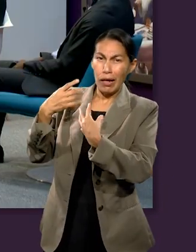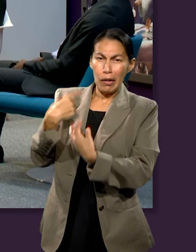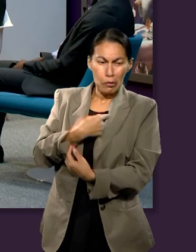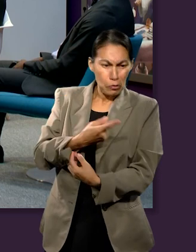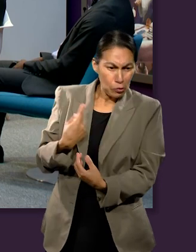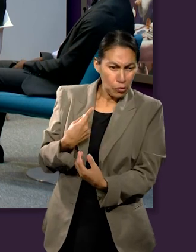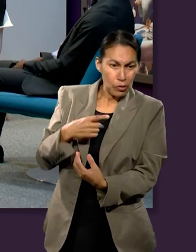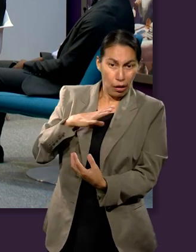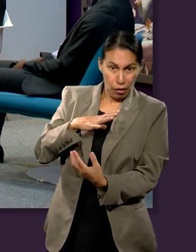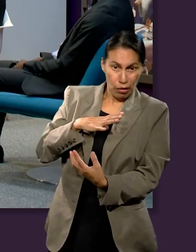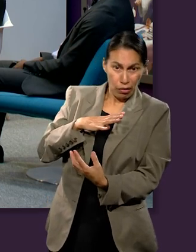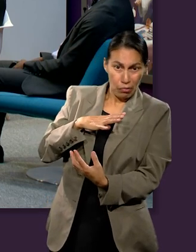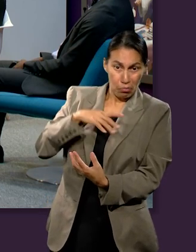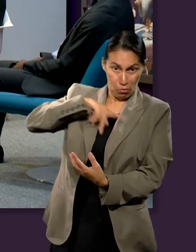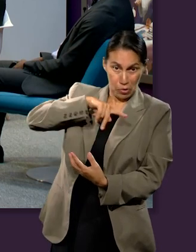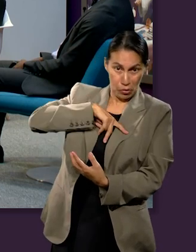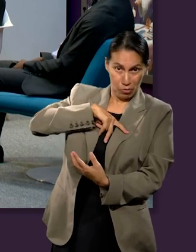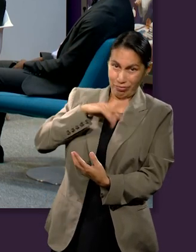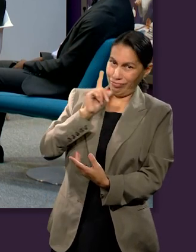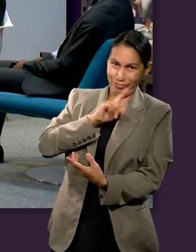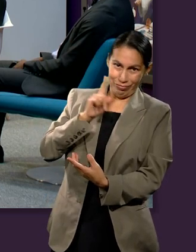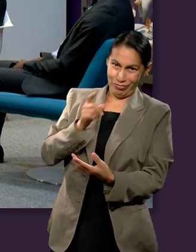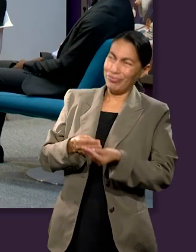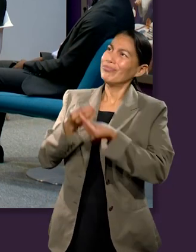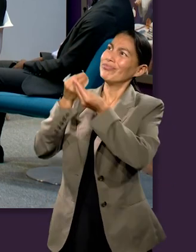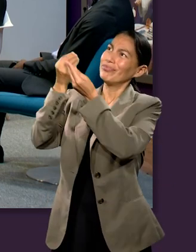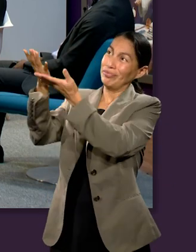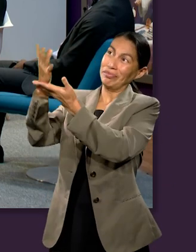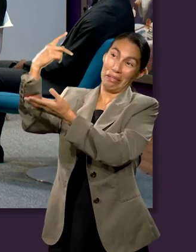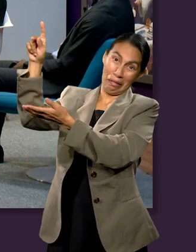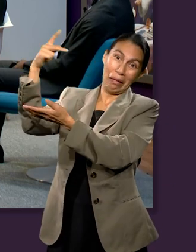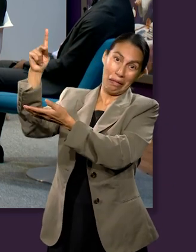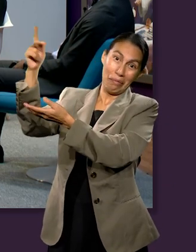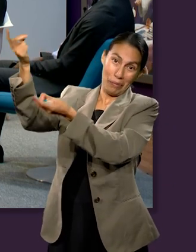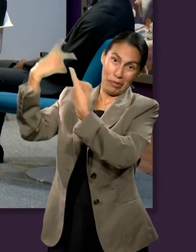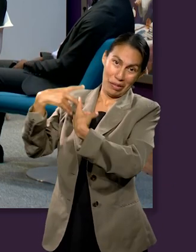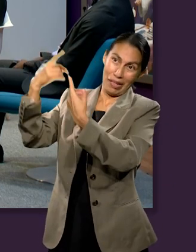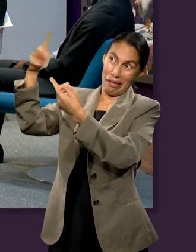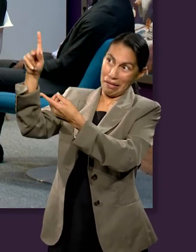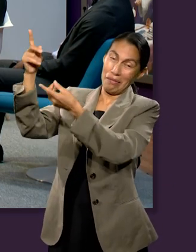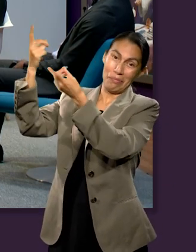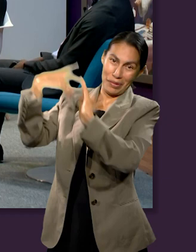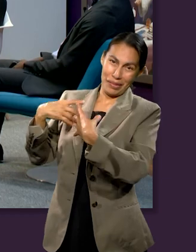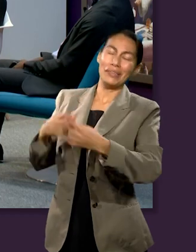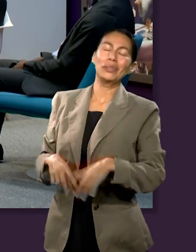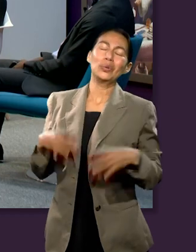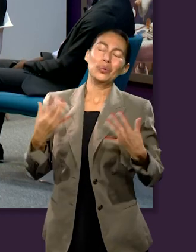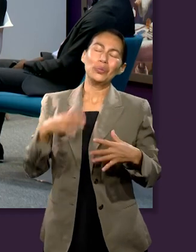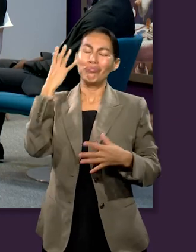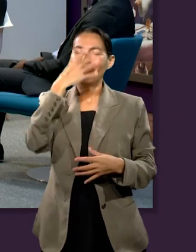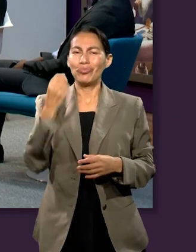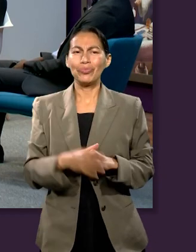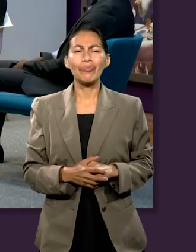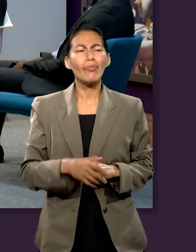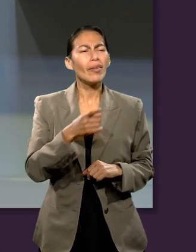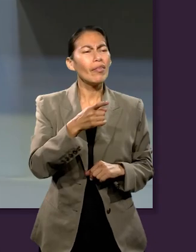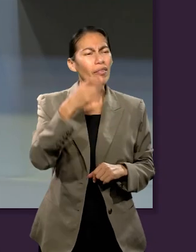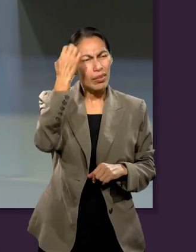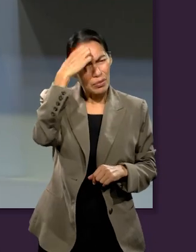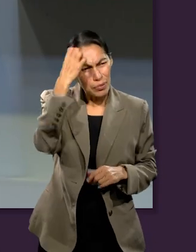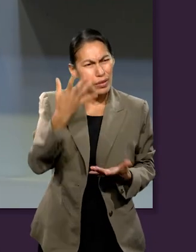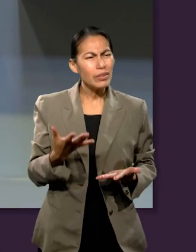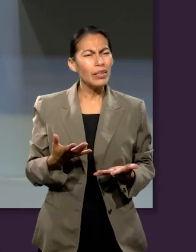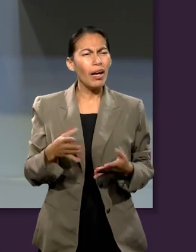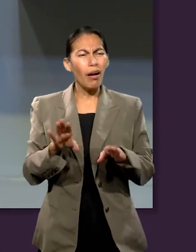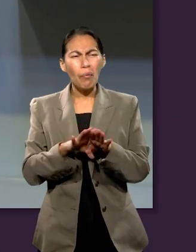lo que hay todo lo que tenemos incluso es de él algunas experiencias de vida donde tú te